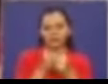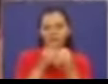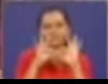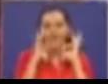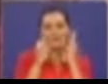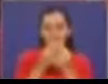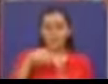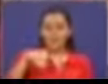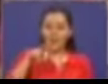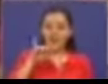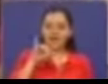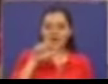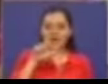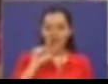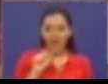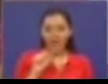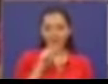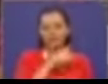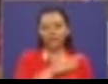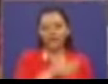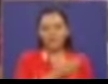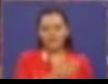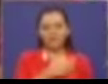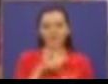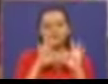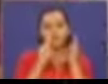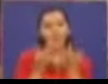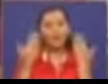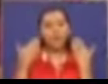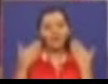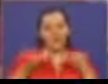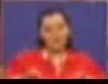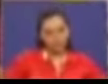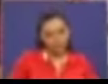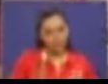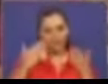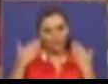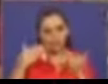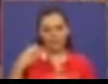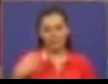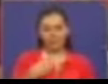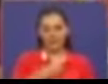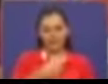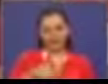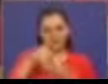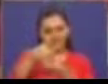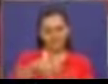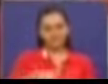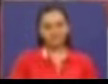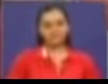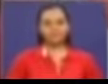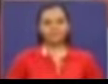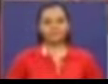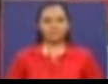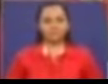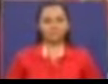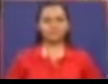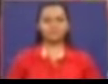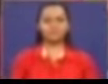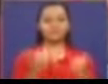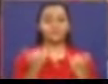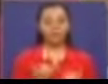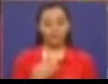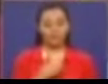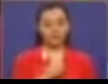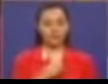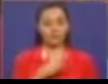de Mariela, guayaquileña, guerrera, luchadora, que ha alcanzado esta medalla tan significativa para nuestro país, presidente. Y en el medallero de Panamericano